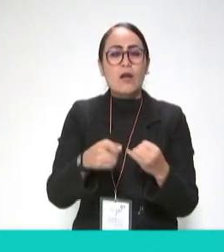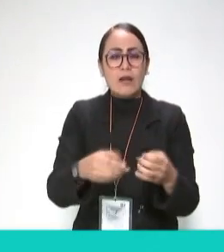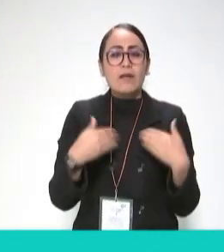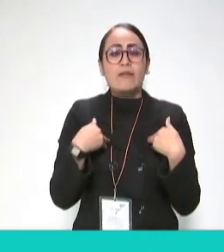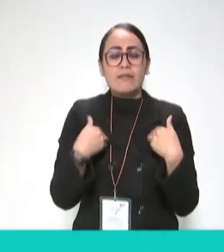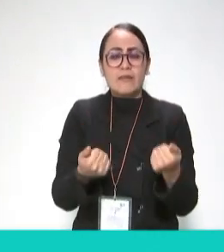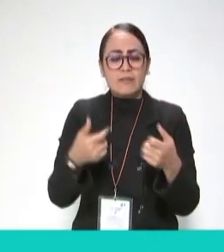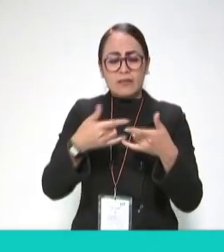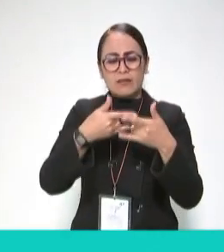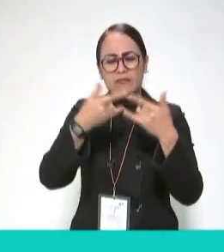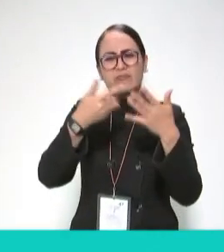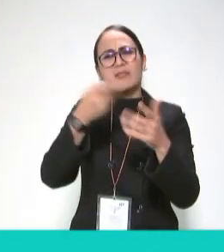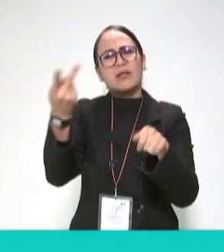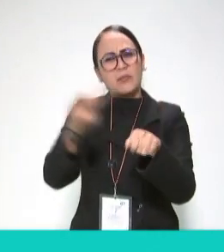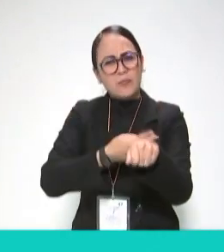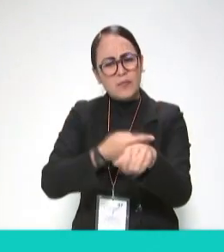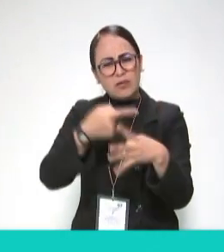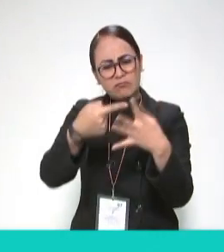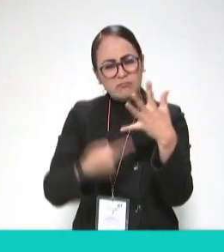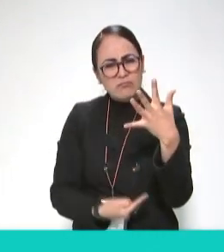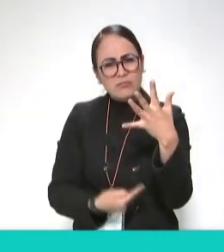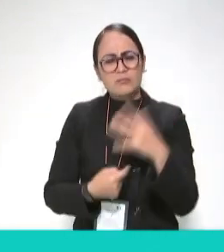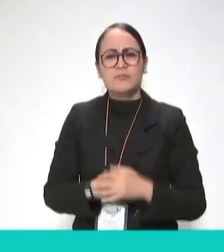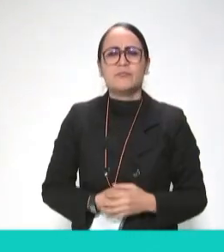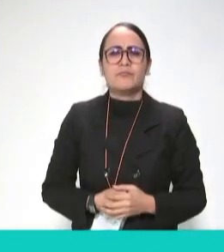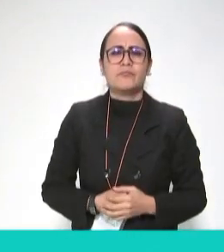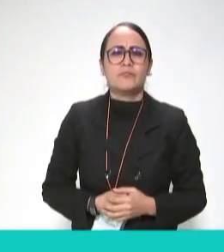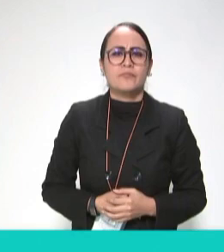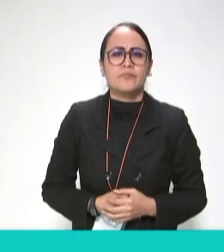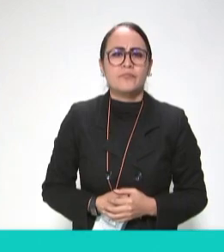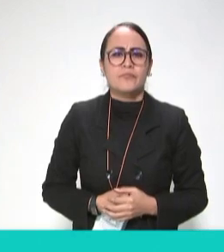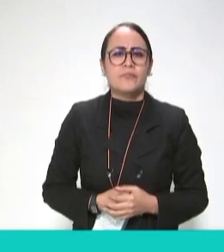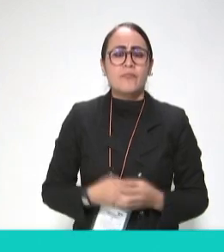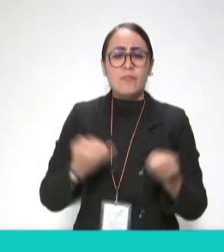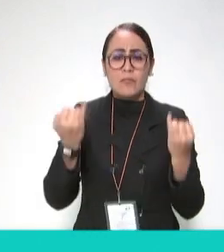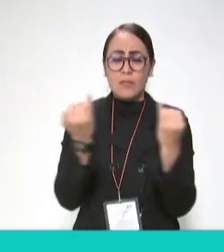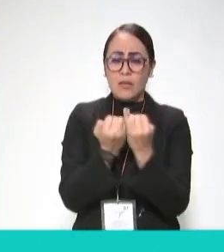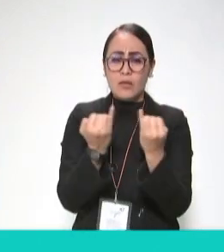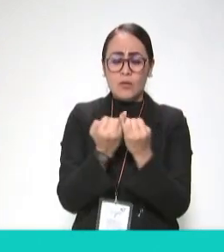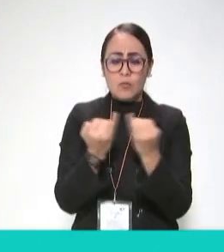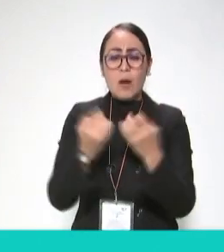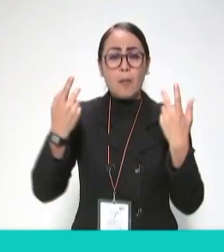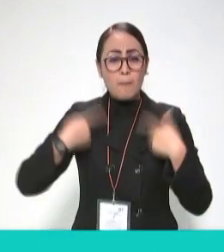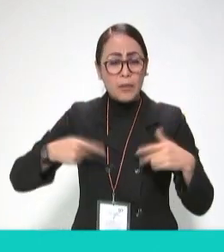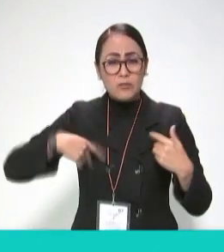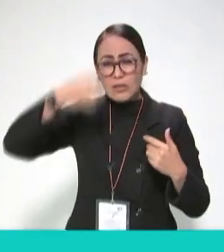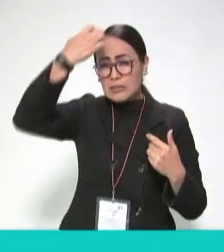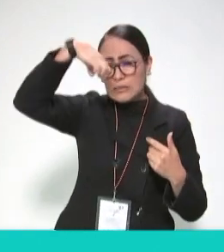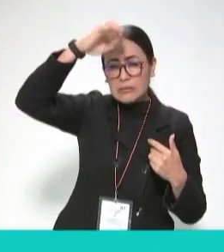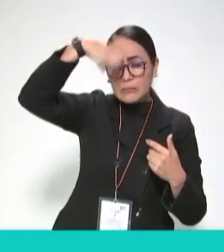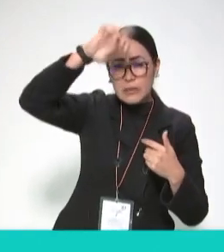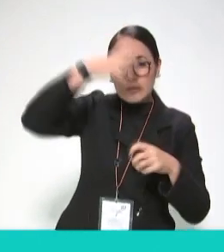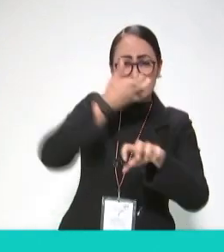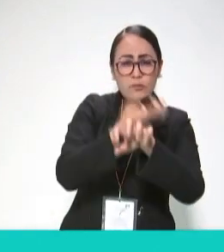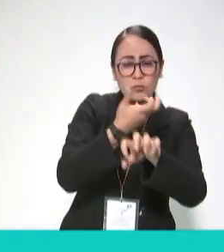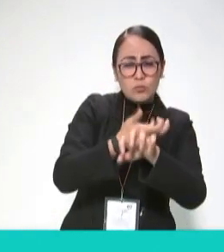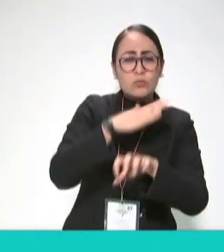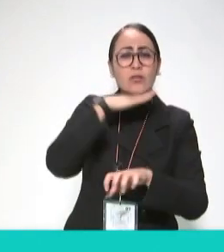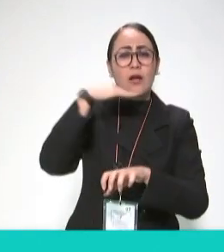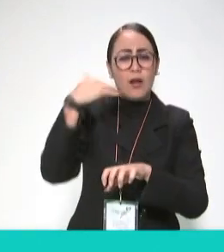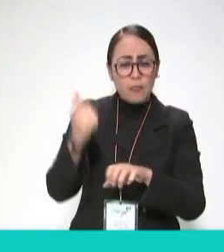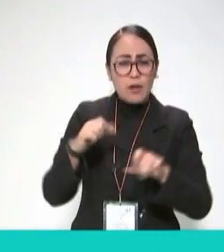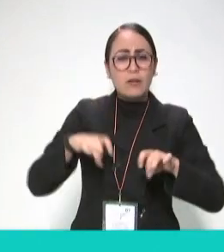del caso 3 el esclarecimiento de términos de cooperación con expertos de eeuu alemania y australia